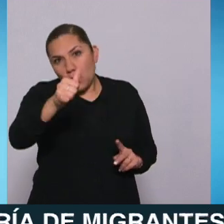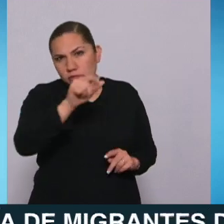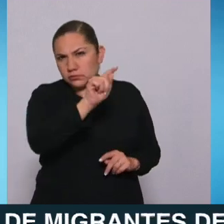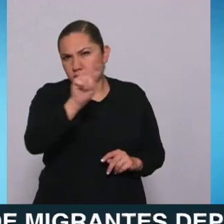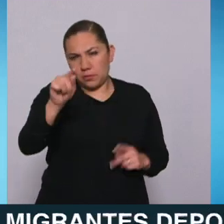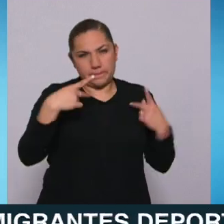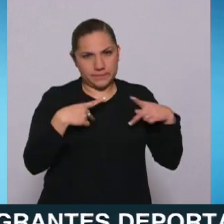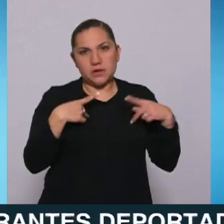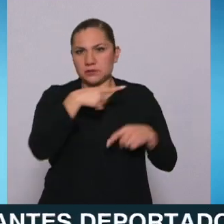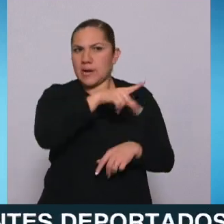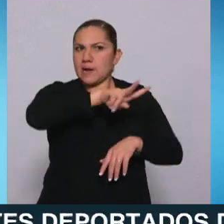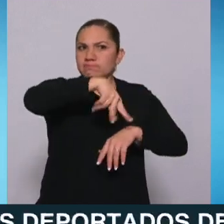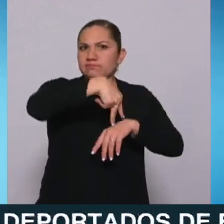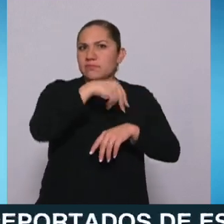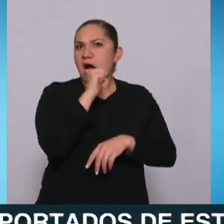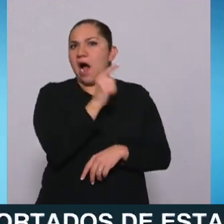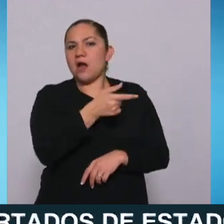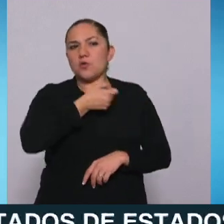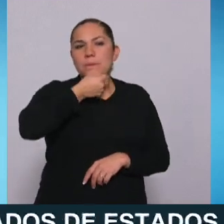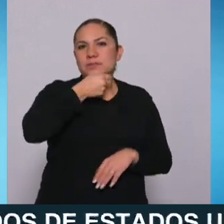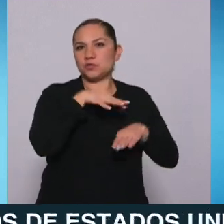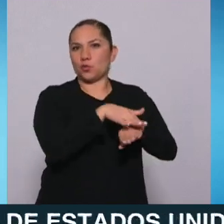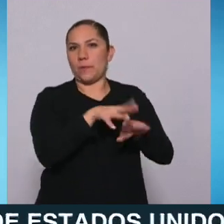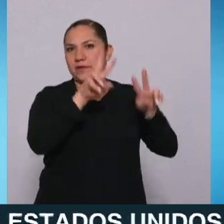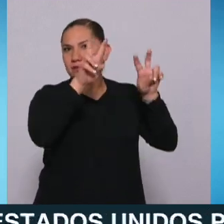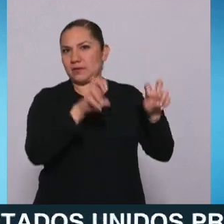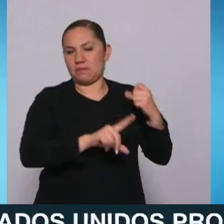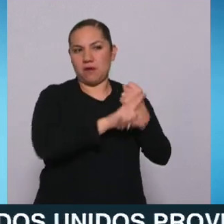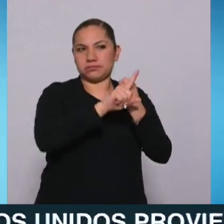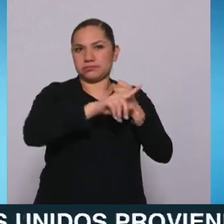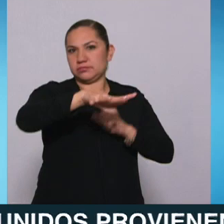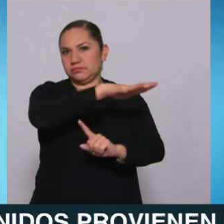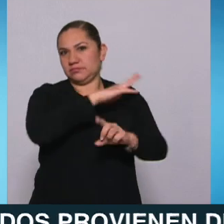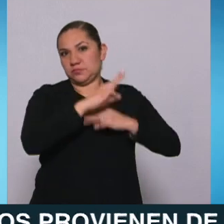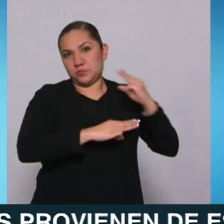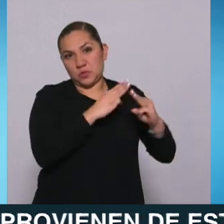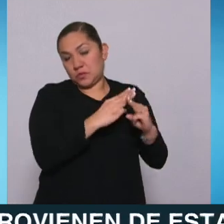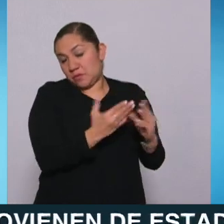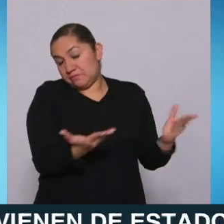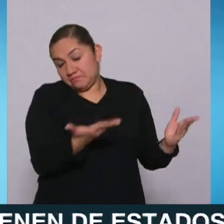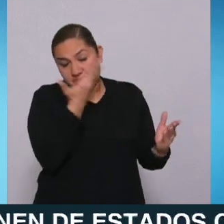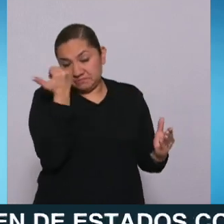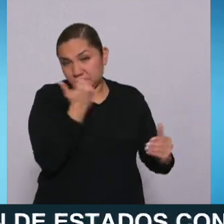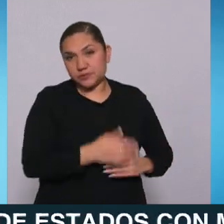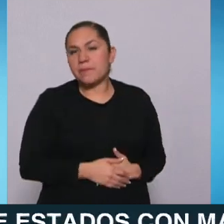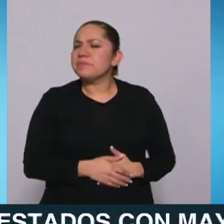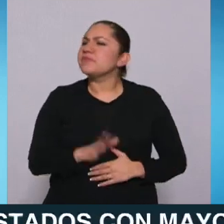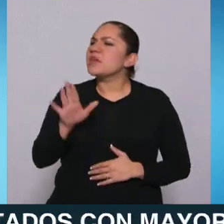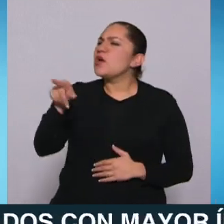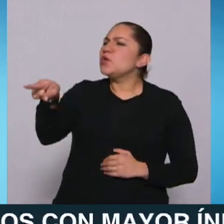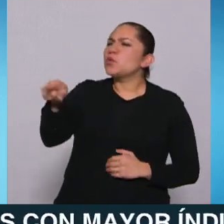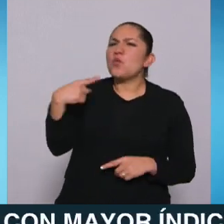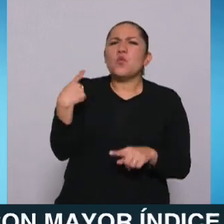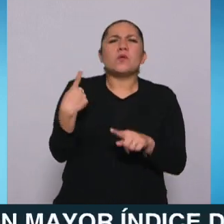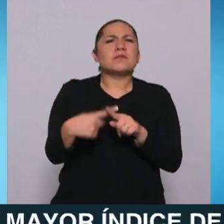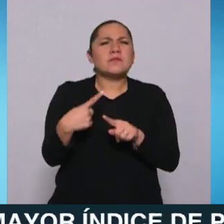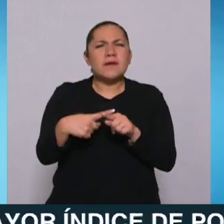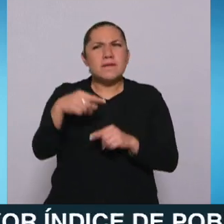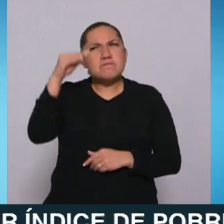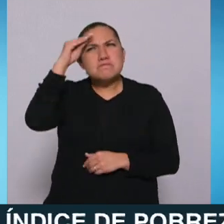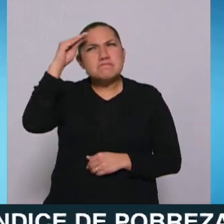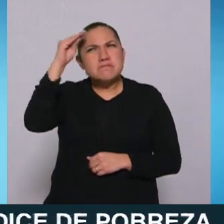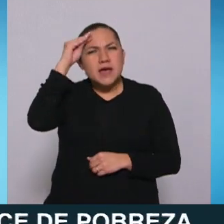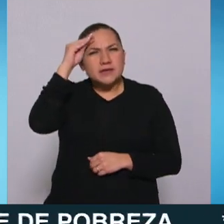este domingo. Y aquí la pregunta es, después de esto, ¿cuáles son sus favoritos para llevarse la estatuilla?